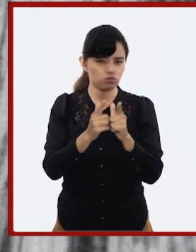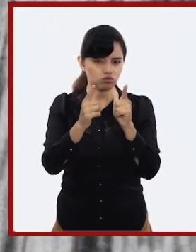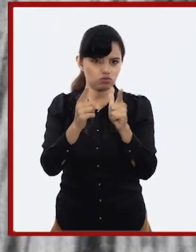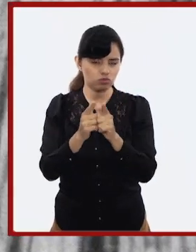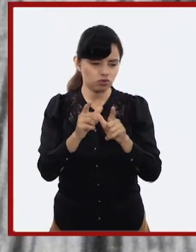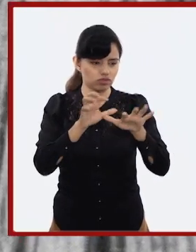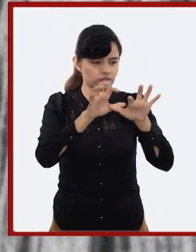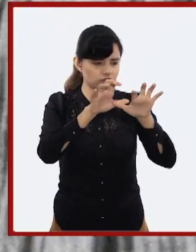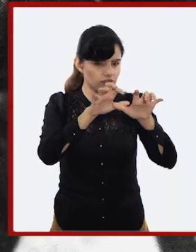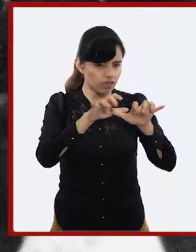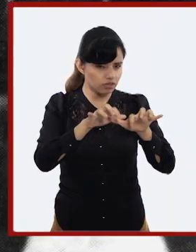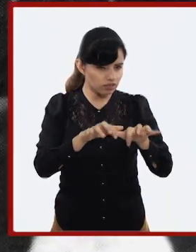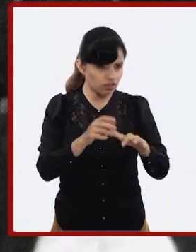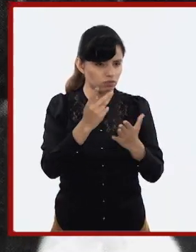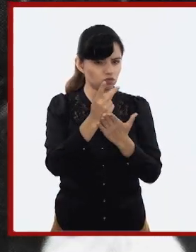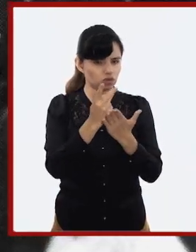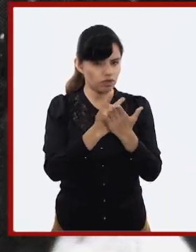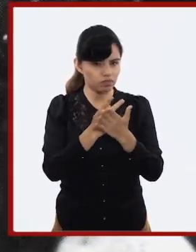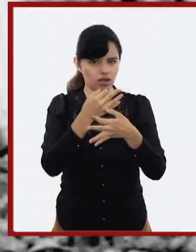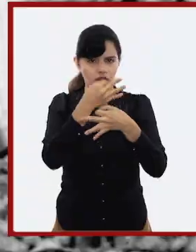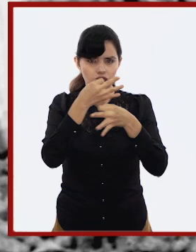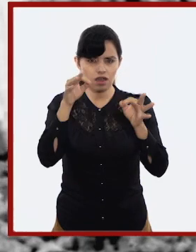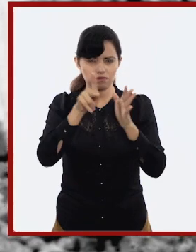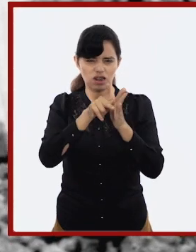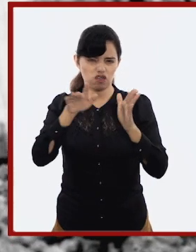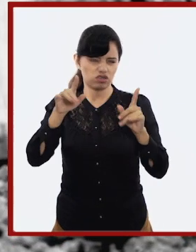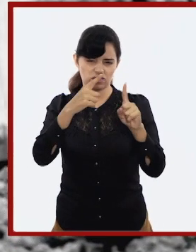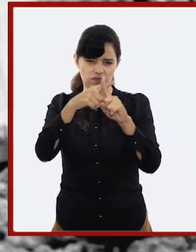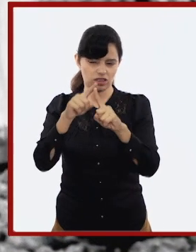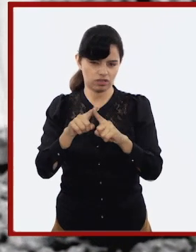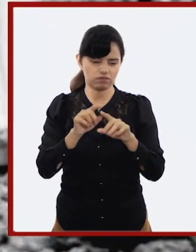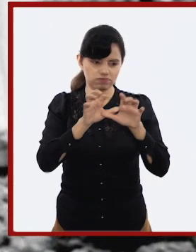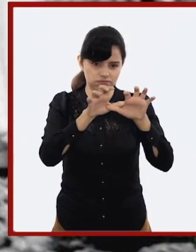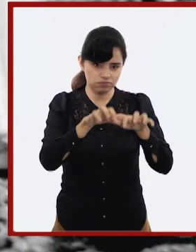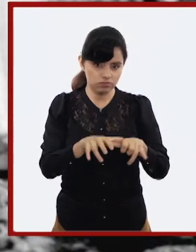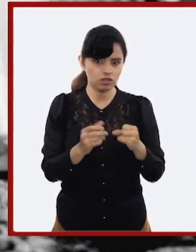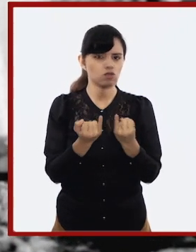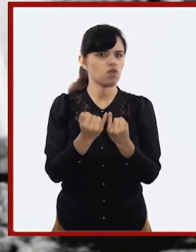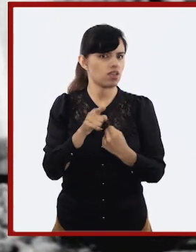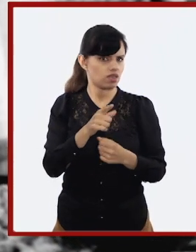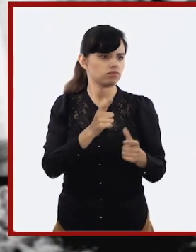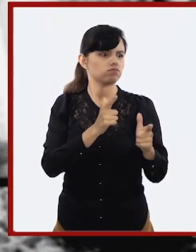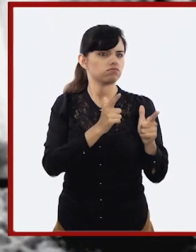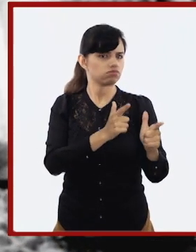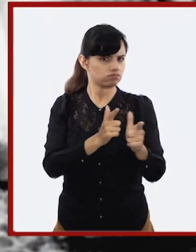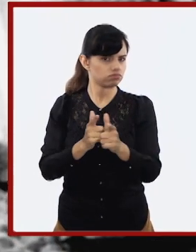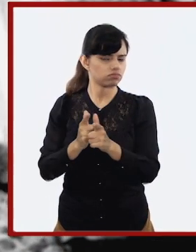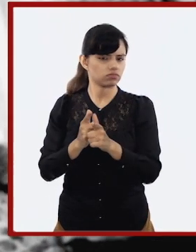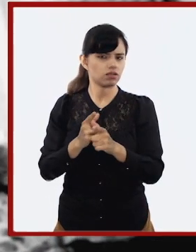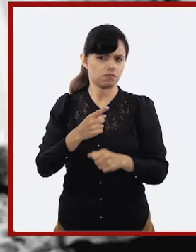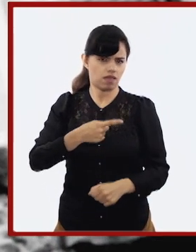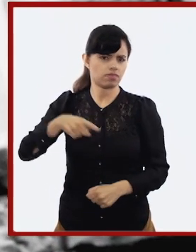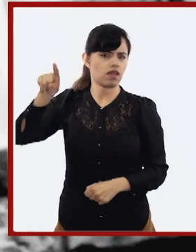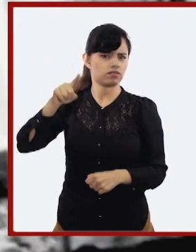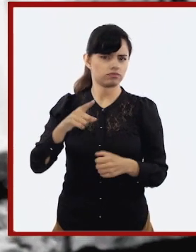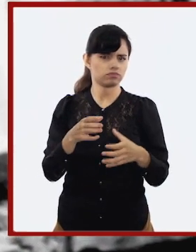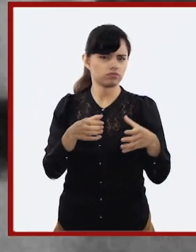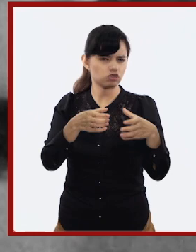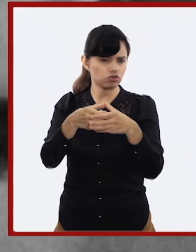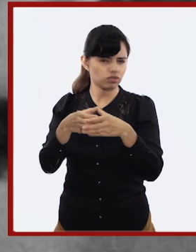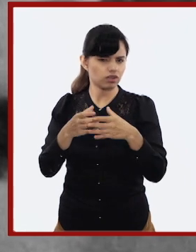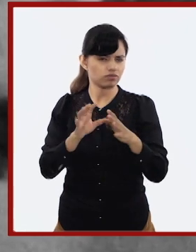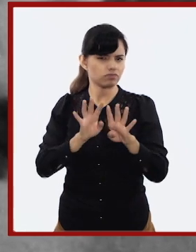planes y en las publicaciones periódicas. También tomaron las armas, mandaron tropa y recibieron el grado